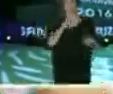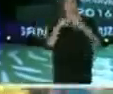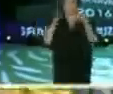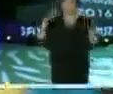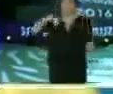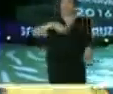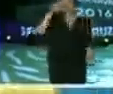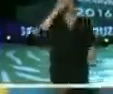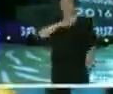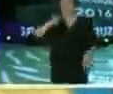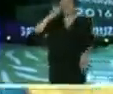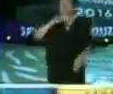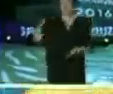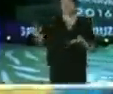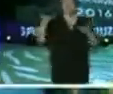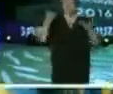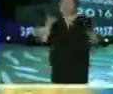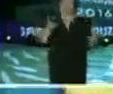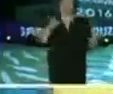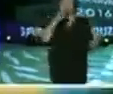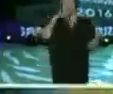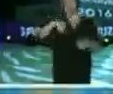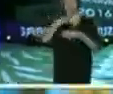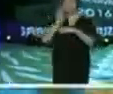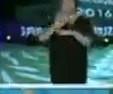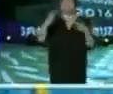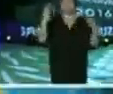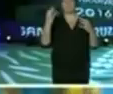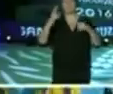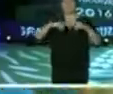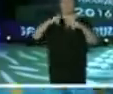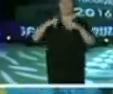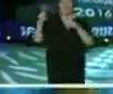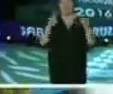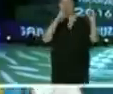Canarias, para todos ustedes, vamos a presentarles su tráiler.